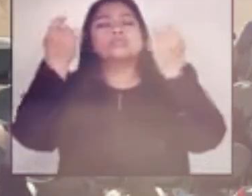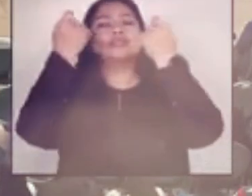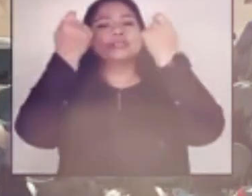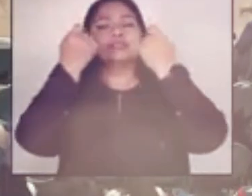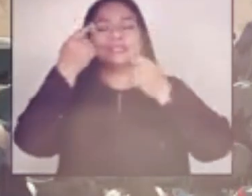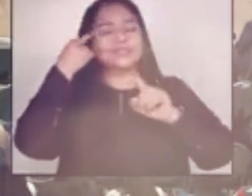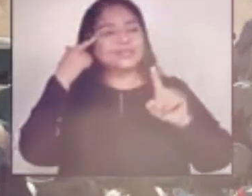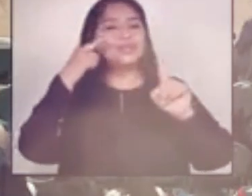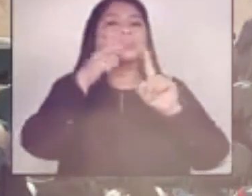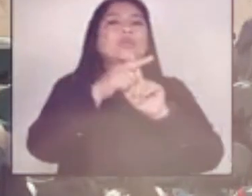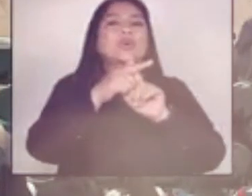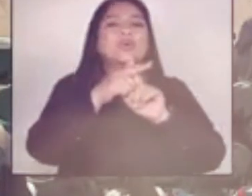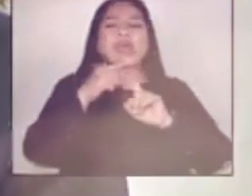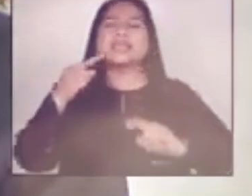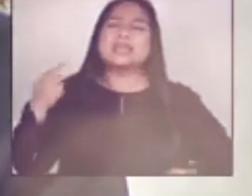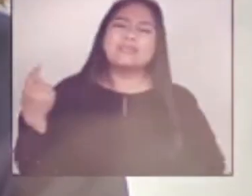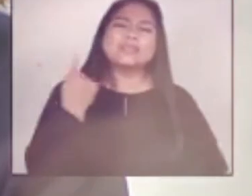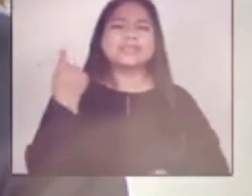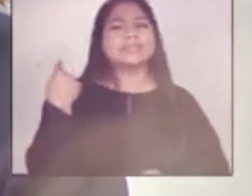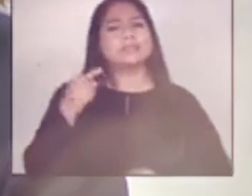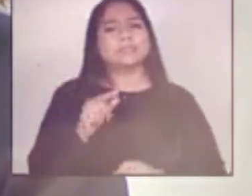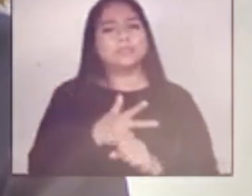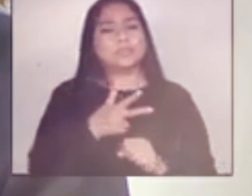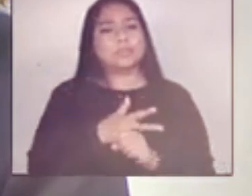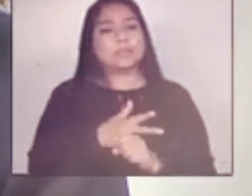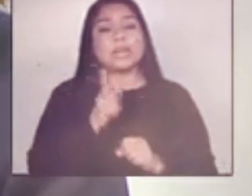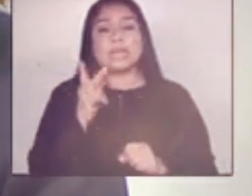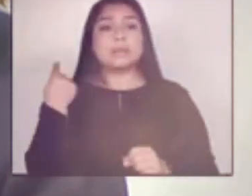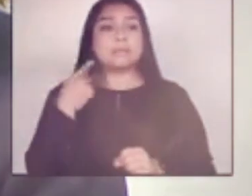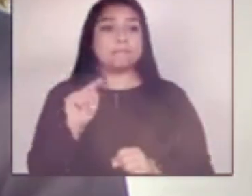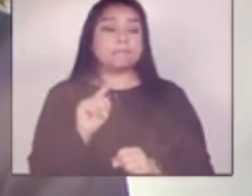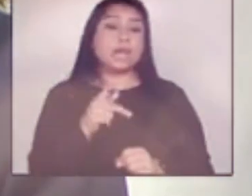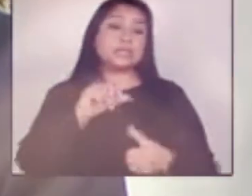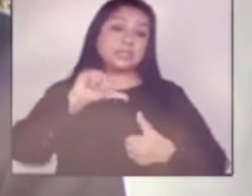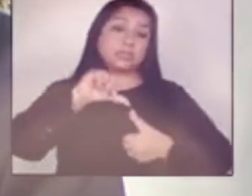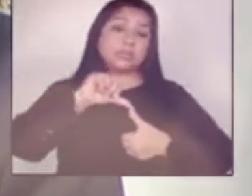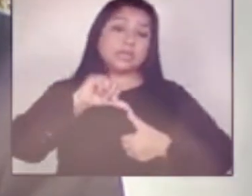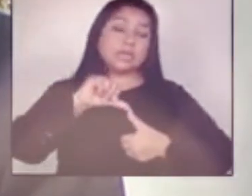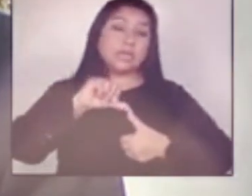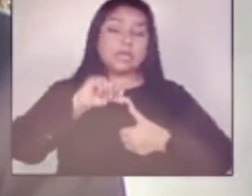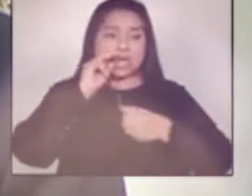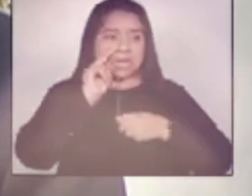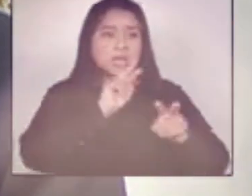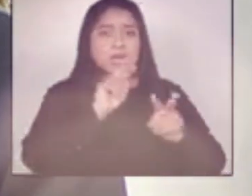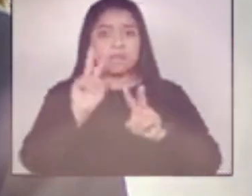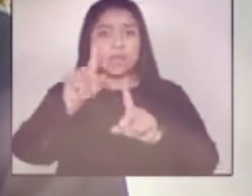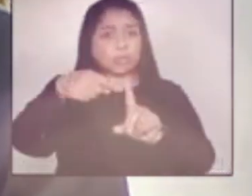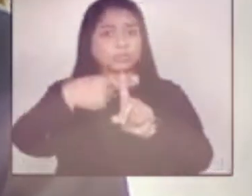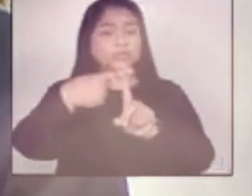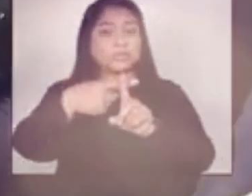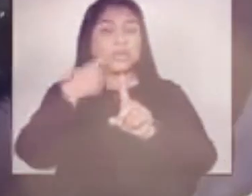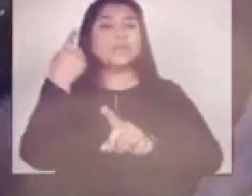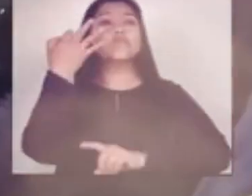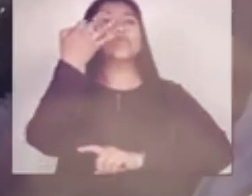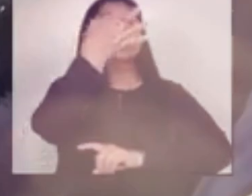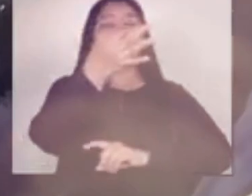logro significativo para Guatemala y para la región centroamericana. Veo con optimismo el futuro de las